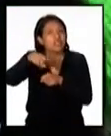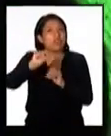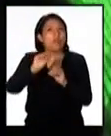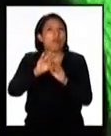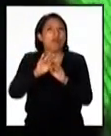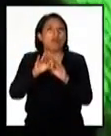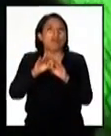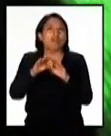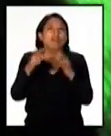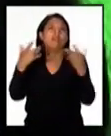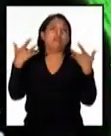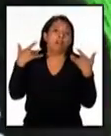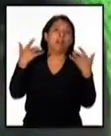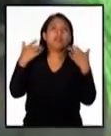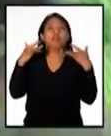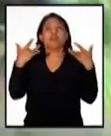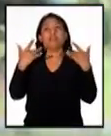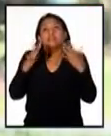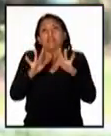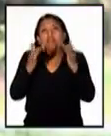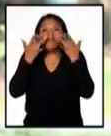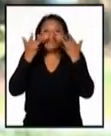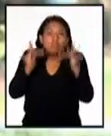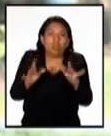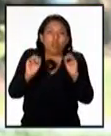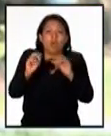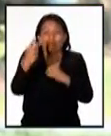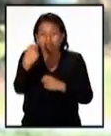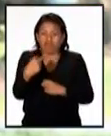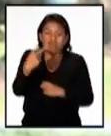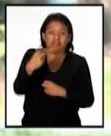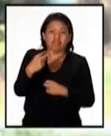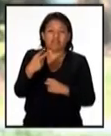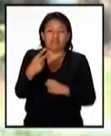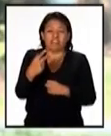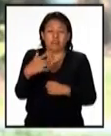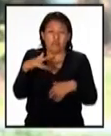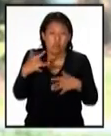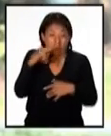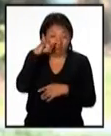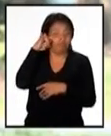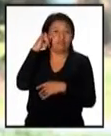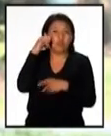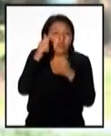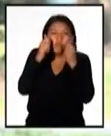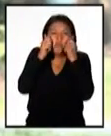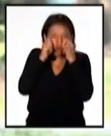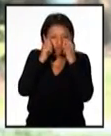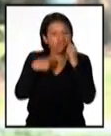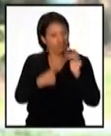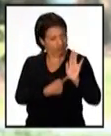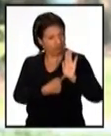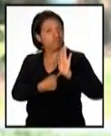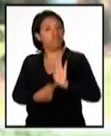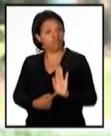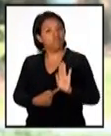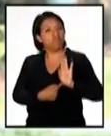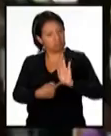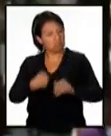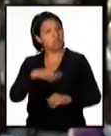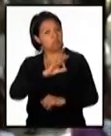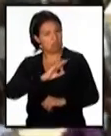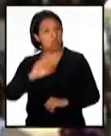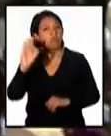dejemos llevar por esos comentarios a veces hirientes o esas miradas, sino que demostremos, mejor demostrar que sí